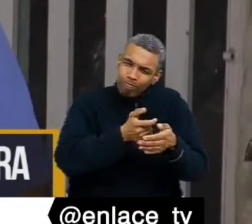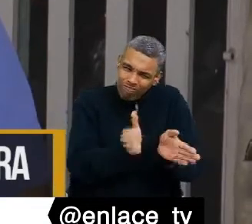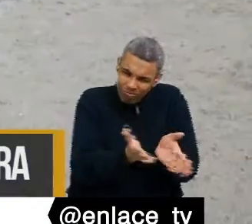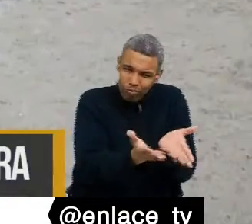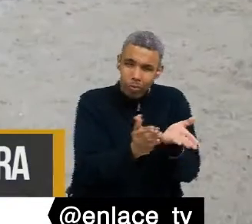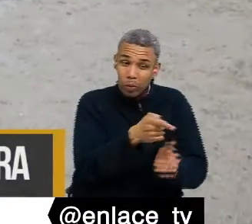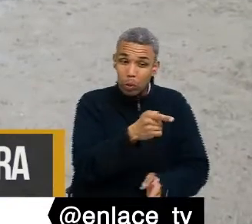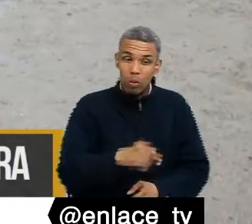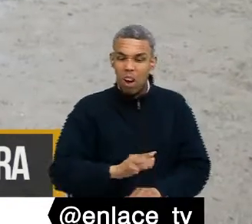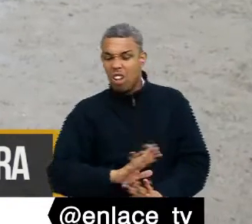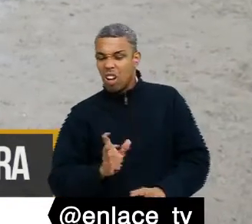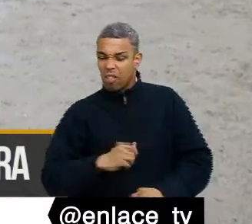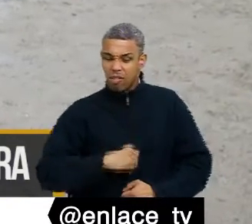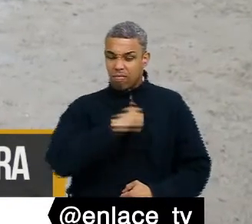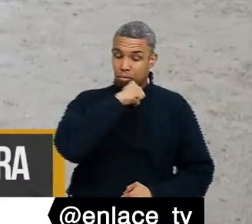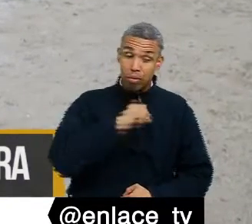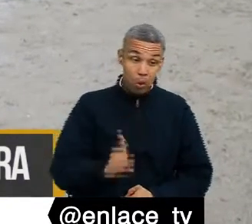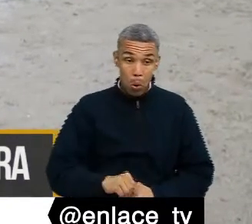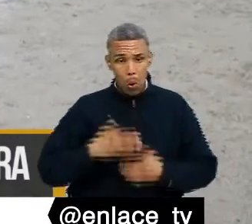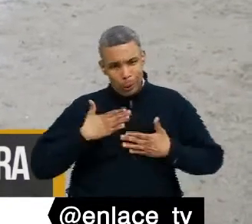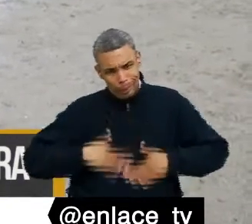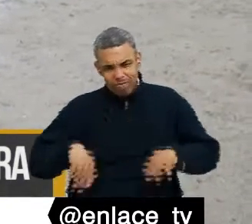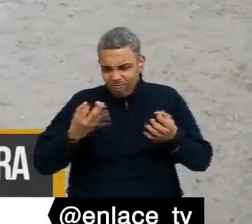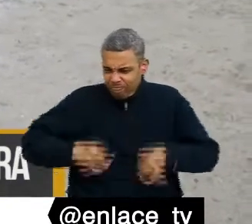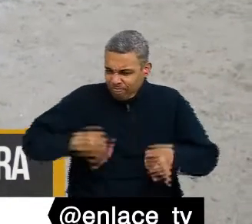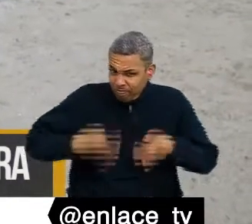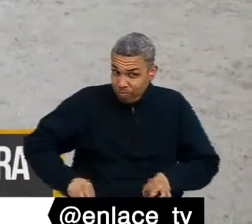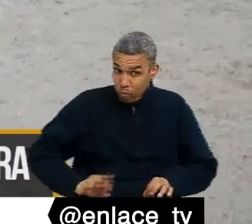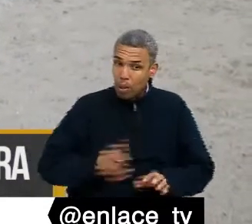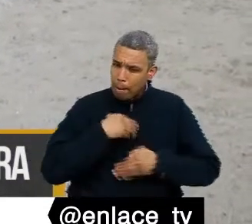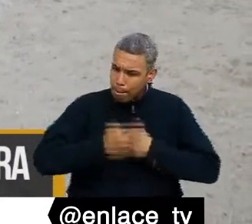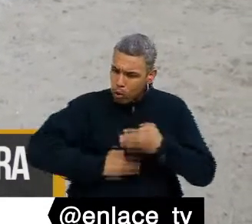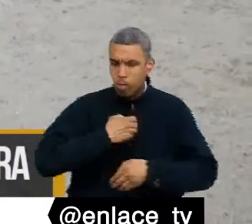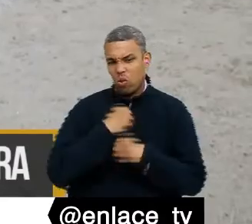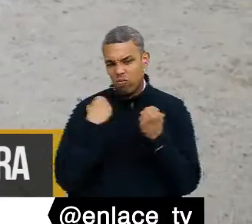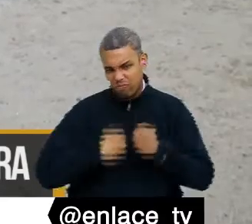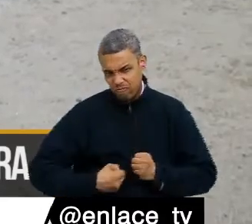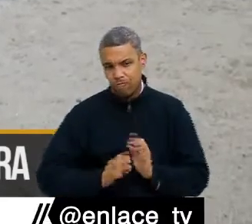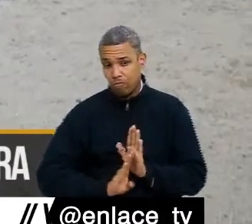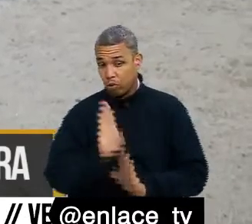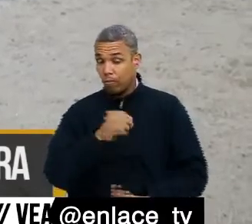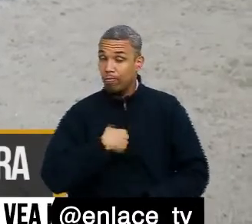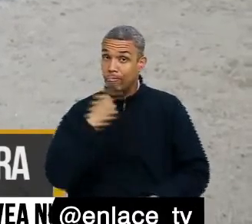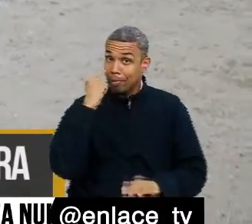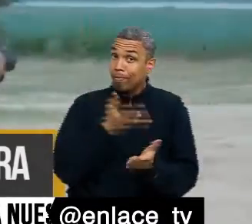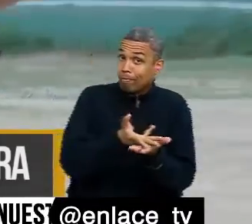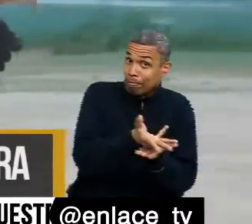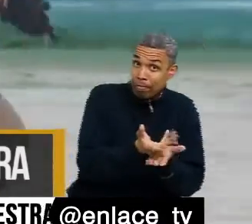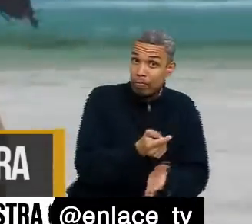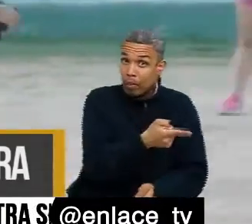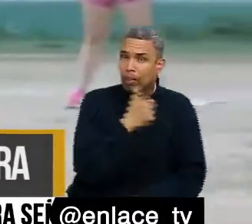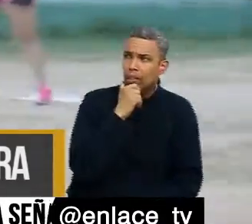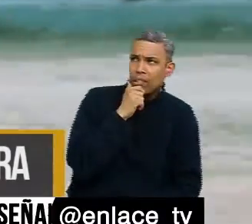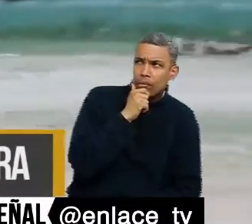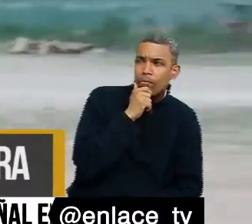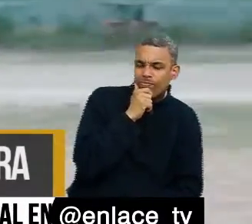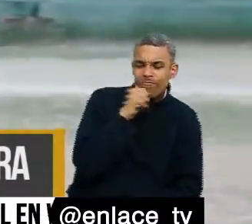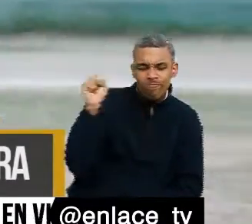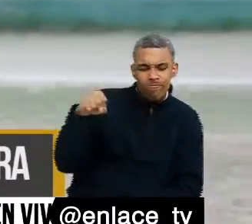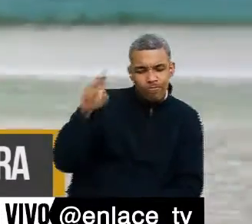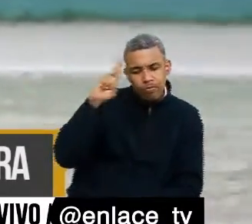nada, haga las cosas lo mejor que pueda porque no se ha ganado nada. Y entonces yo creo que ella me ha copiado algo de